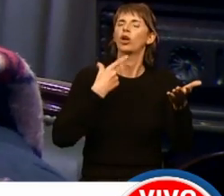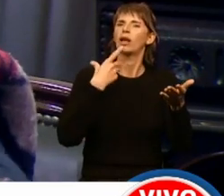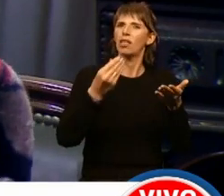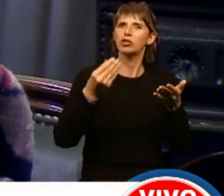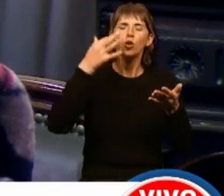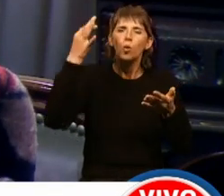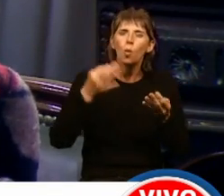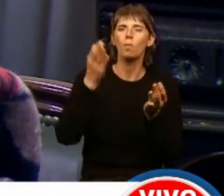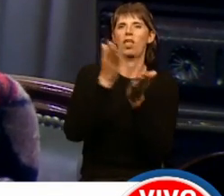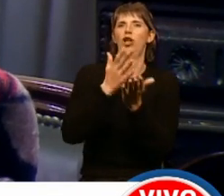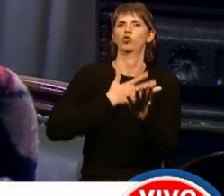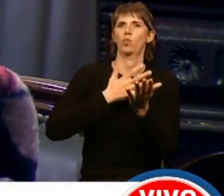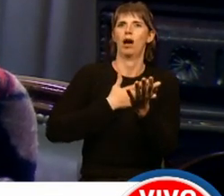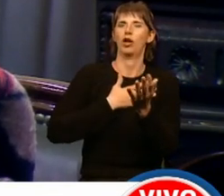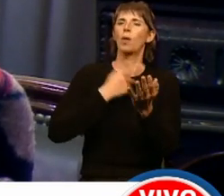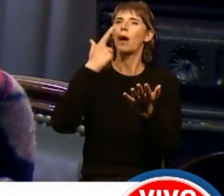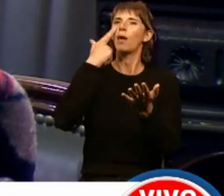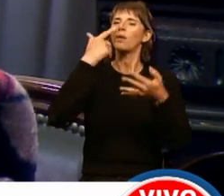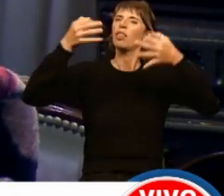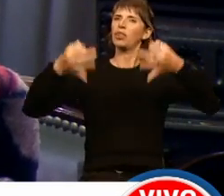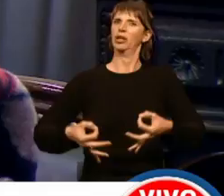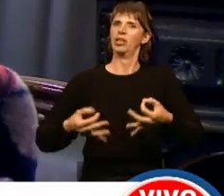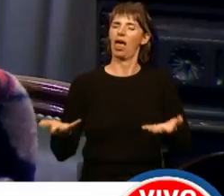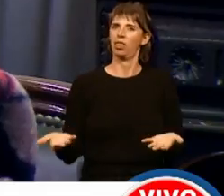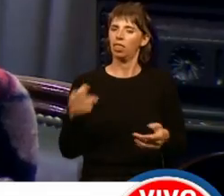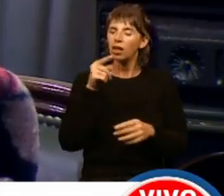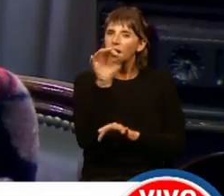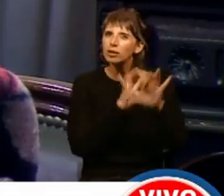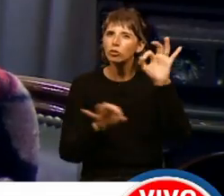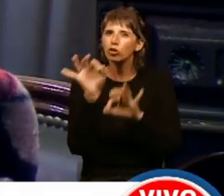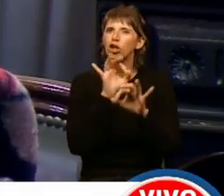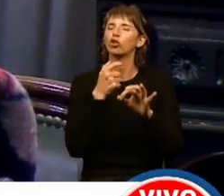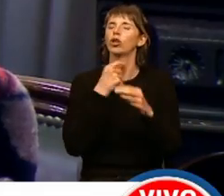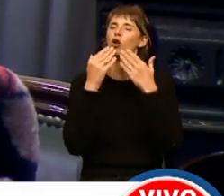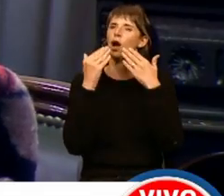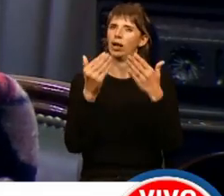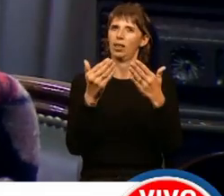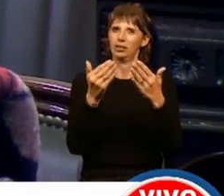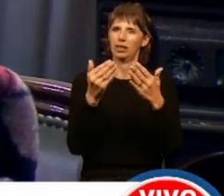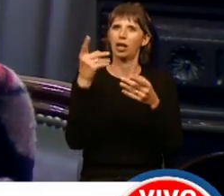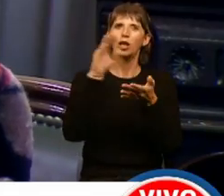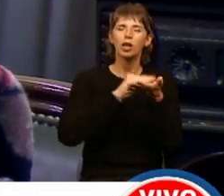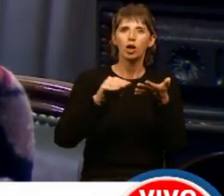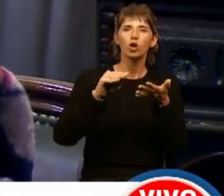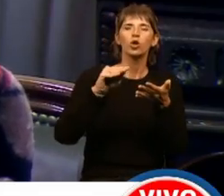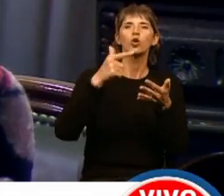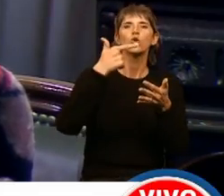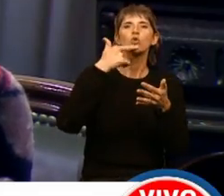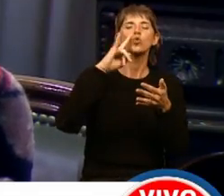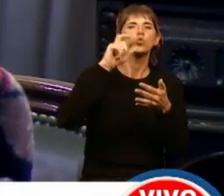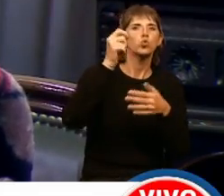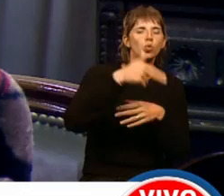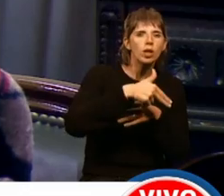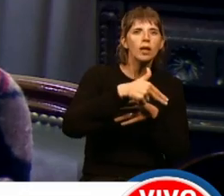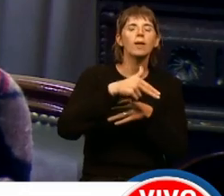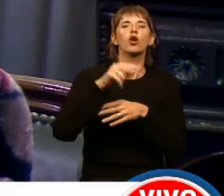hábitat y vivir con mejor y mayor dignidad este proyecto yo quiero agradecer a la diputada swing al diputado